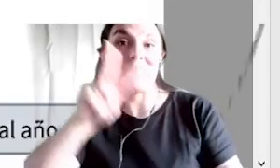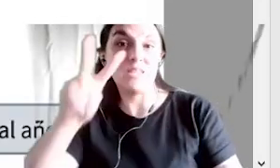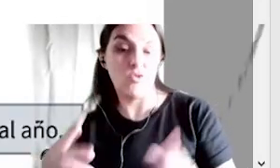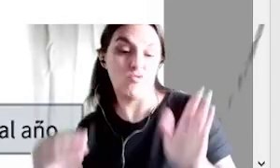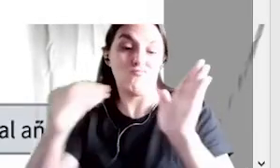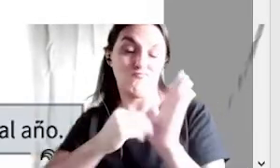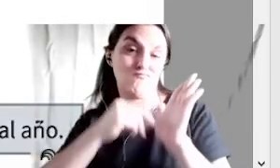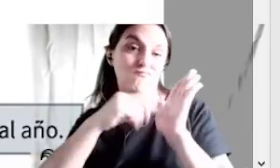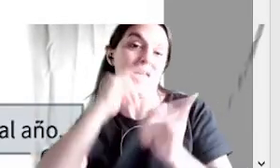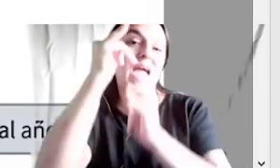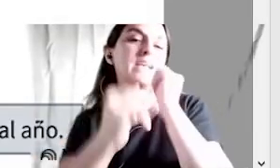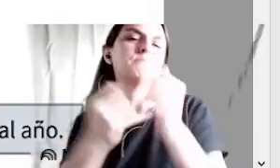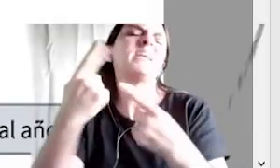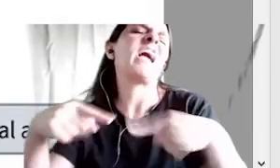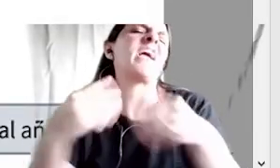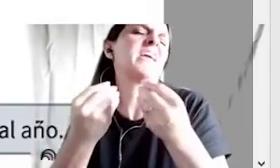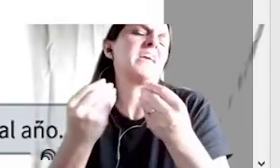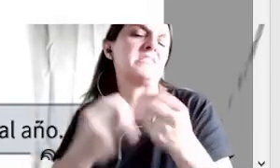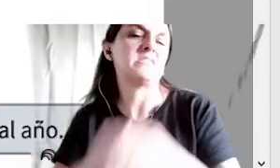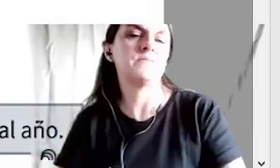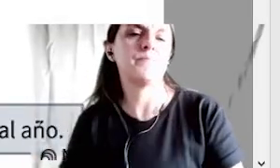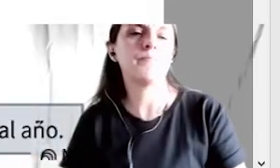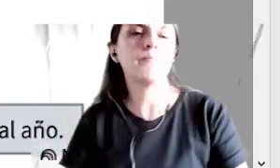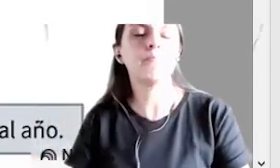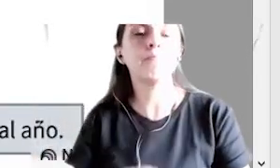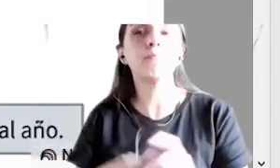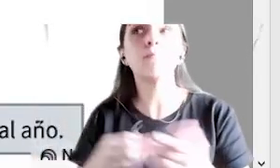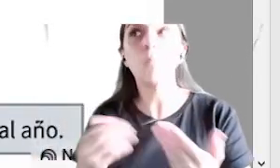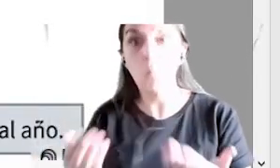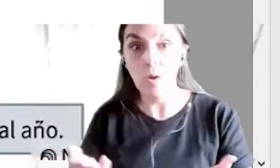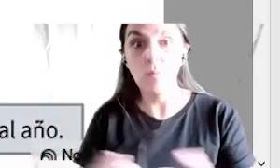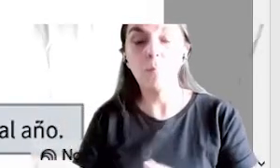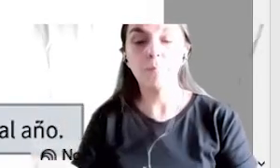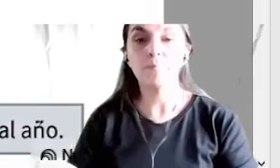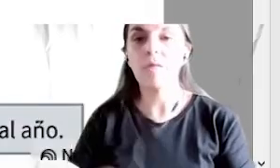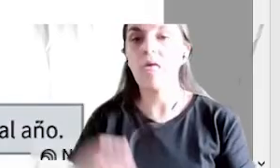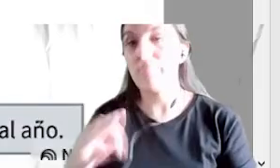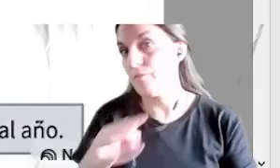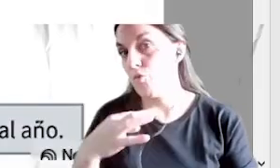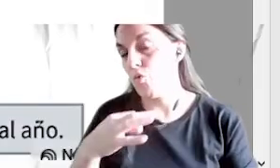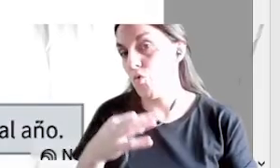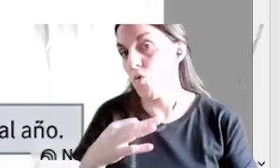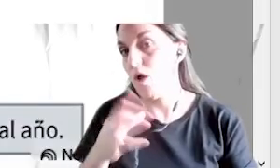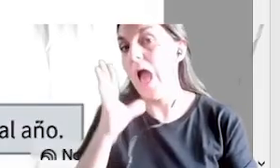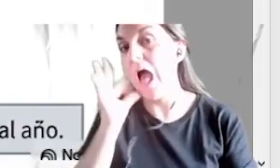22. Y ahí tengo que hacer una consideración